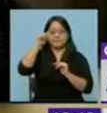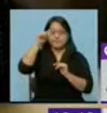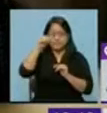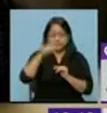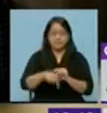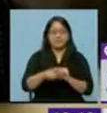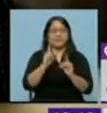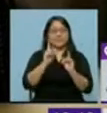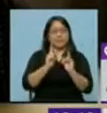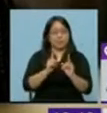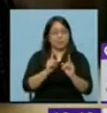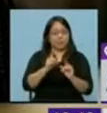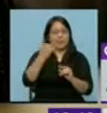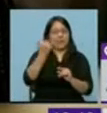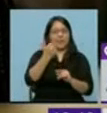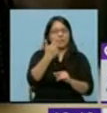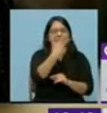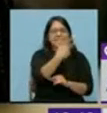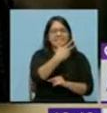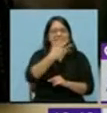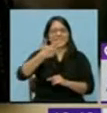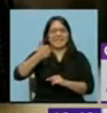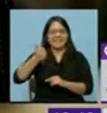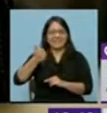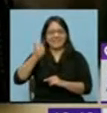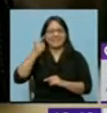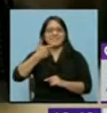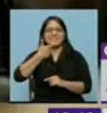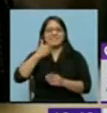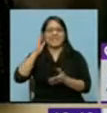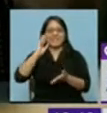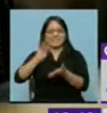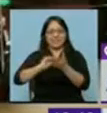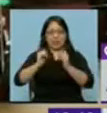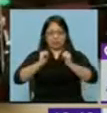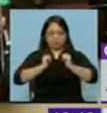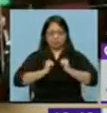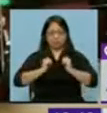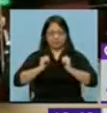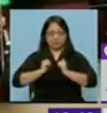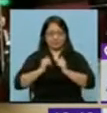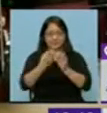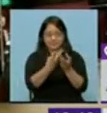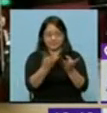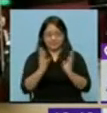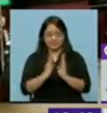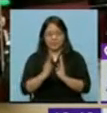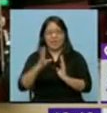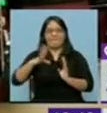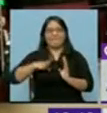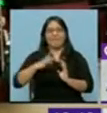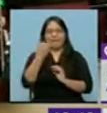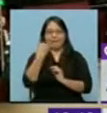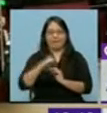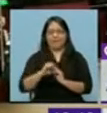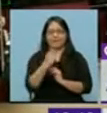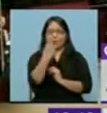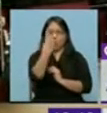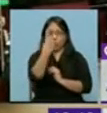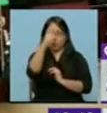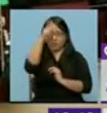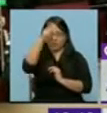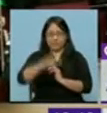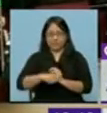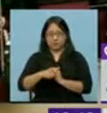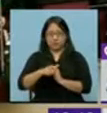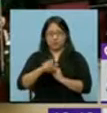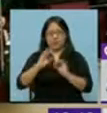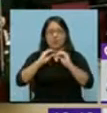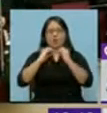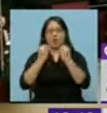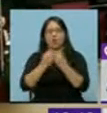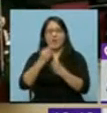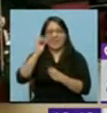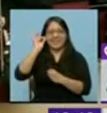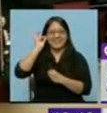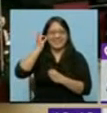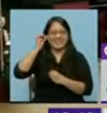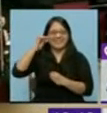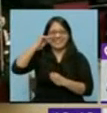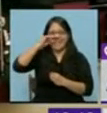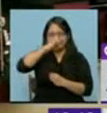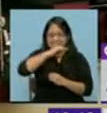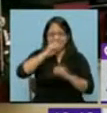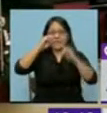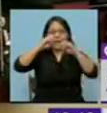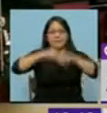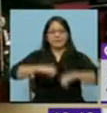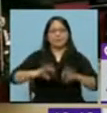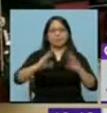oportunidad hubo 36 senadores sentados y faltó uno solo, ya que con 37 se iniciaba la